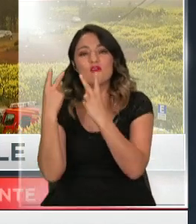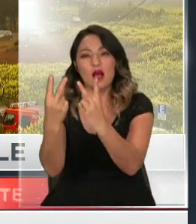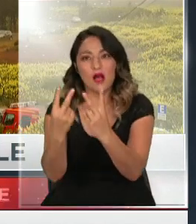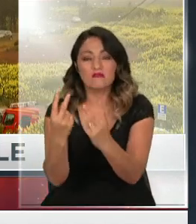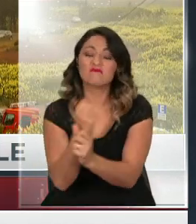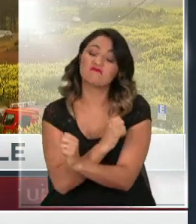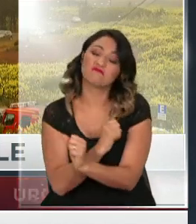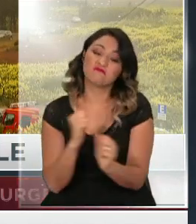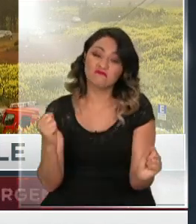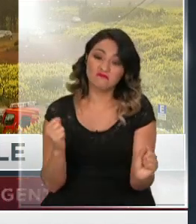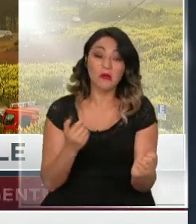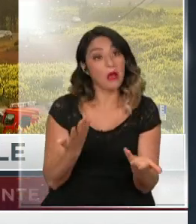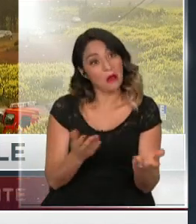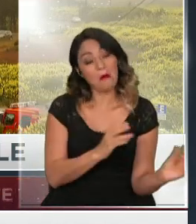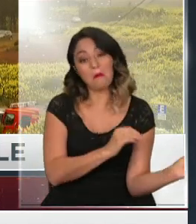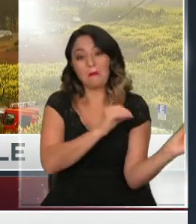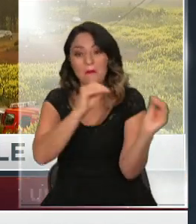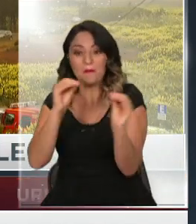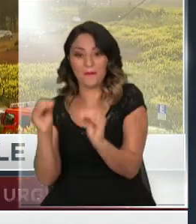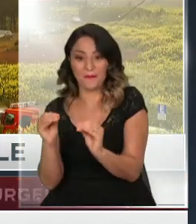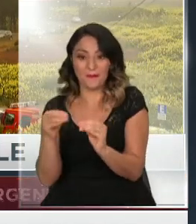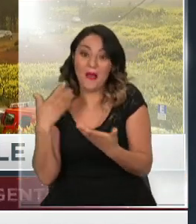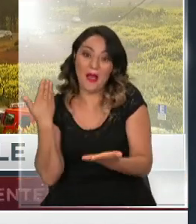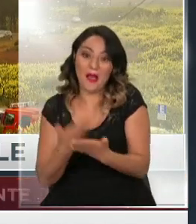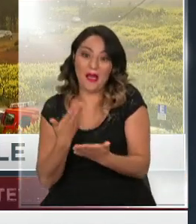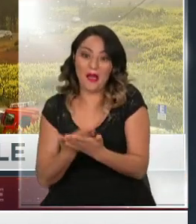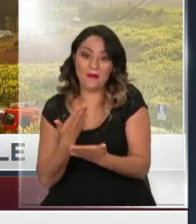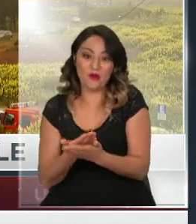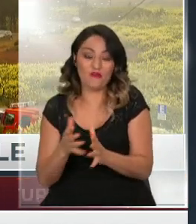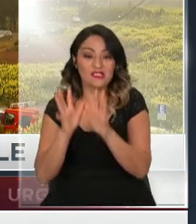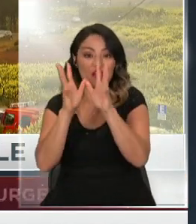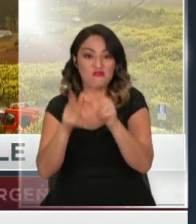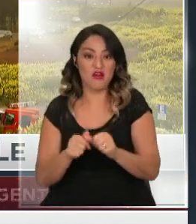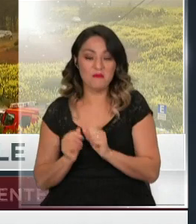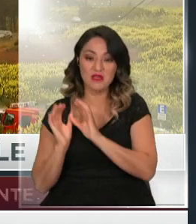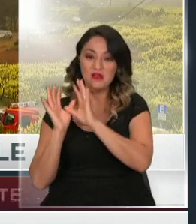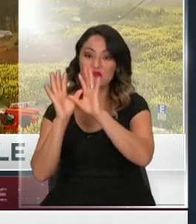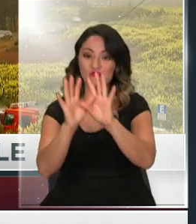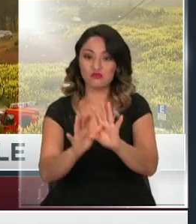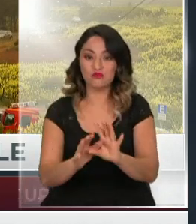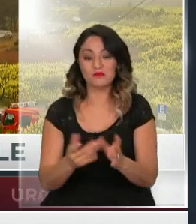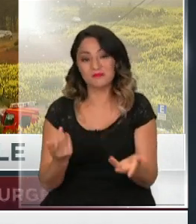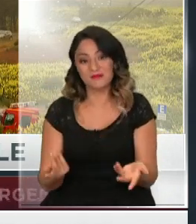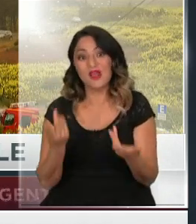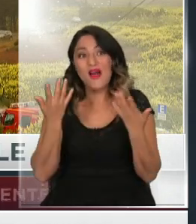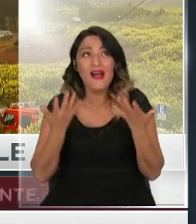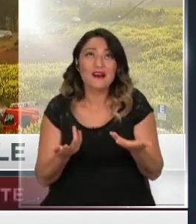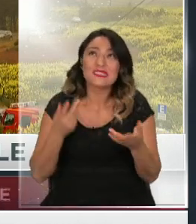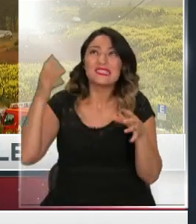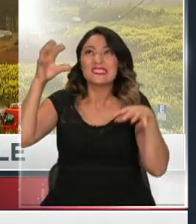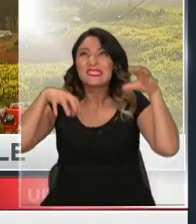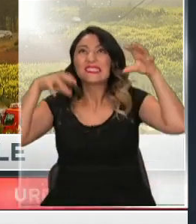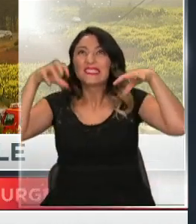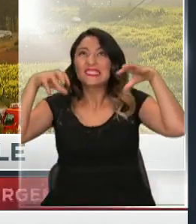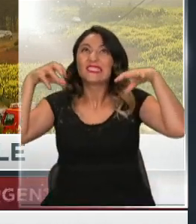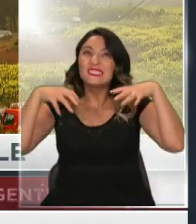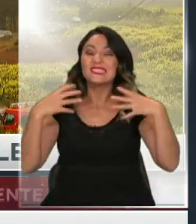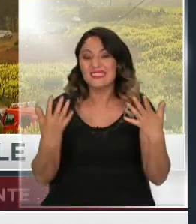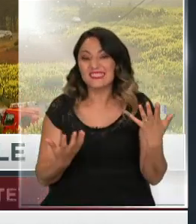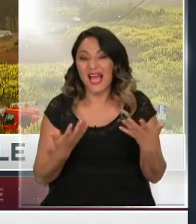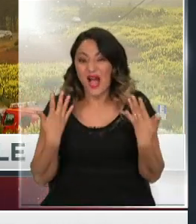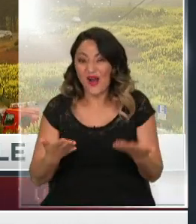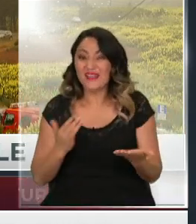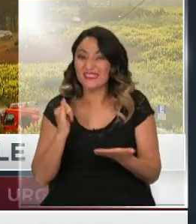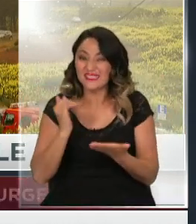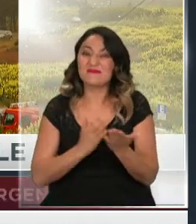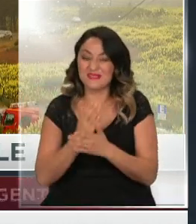no se pudo pasar, vinimos este año aprovechando el eclipse en familia. Pero bueno, las condiciones. Acompaña las condiciones. Ahora sí se puso a